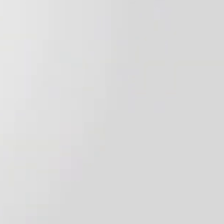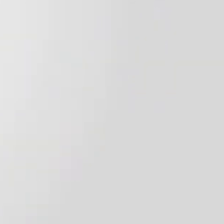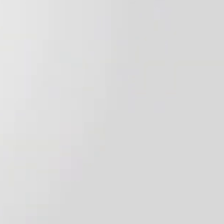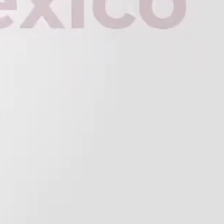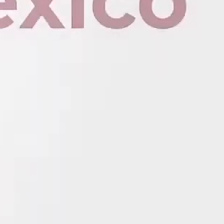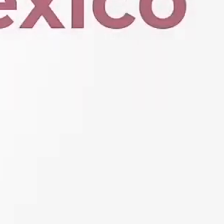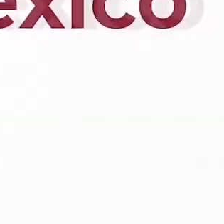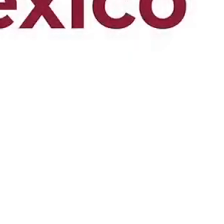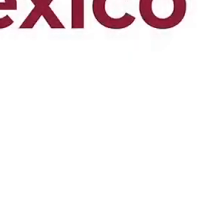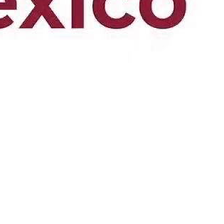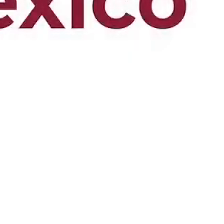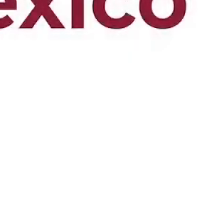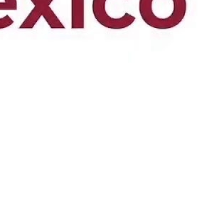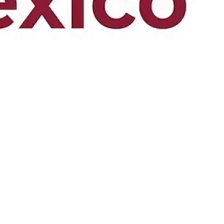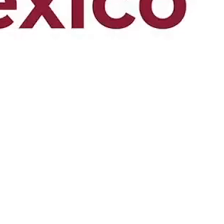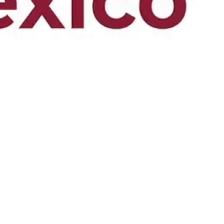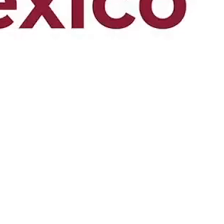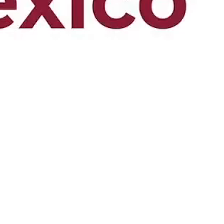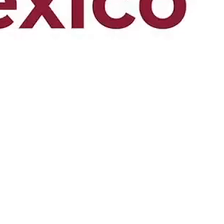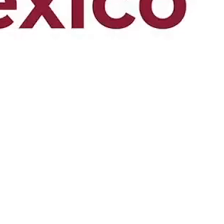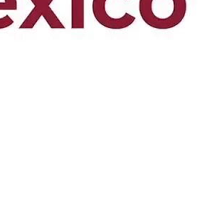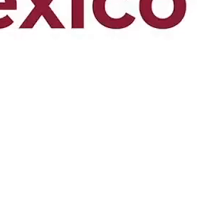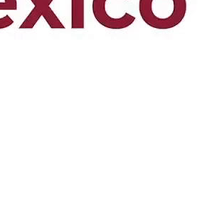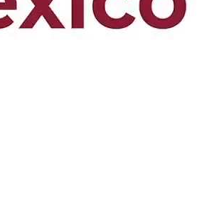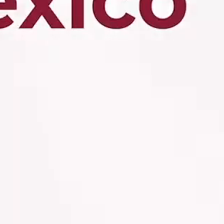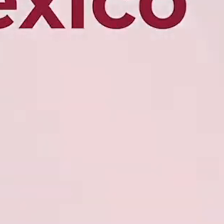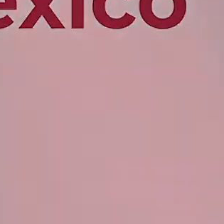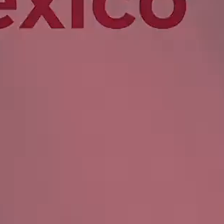CONACYT, Ciencia por México.